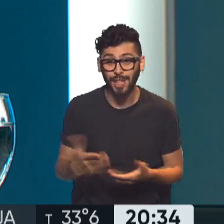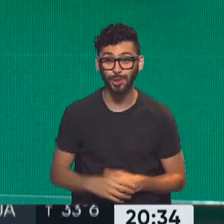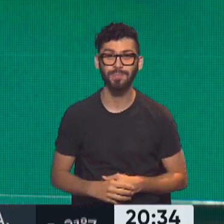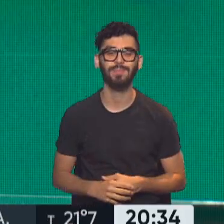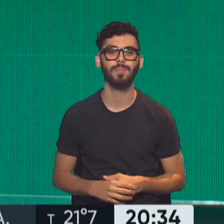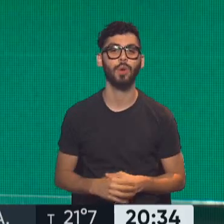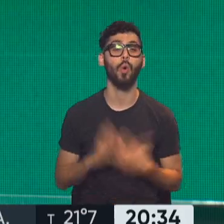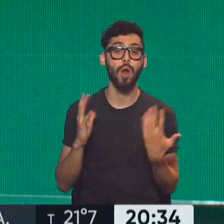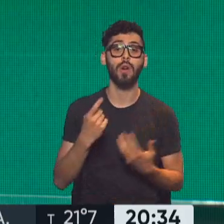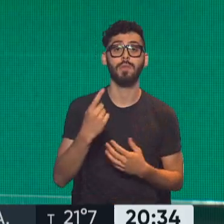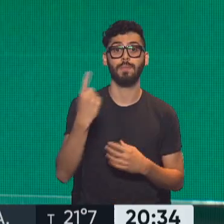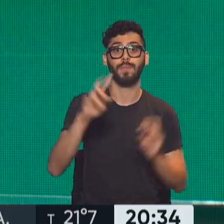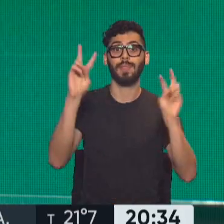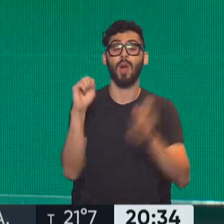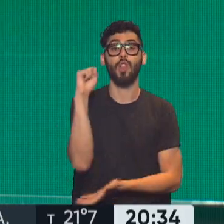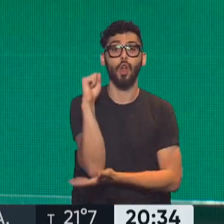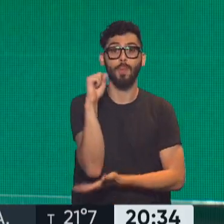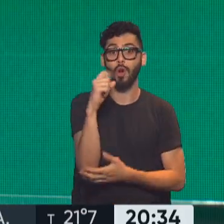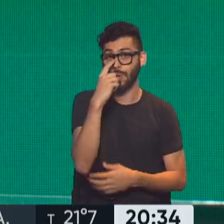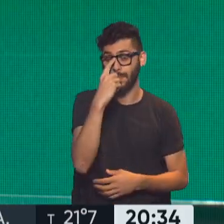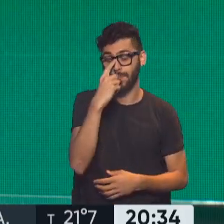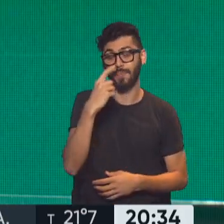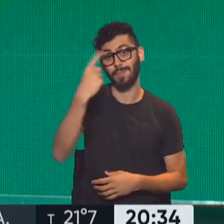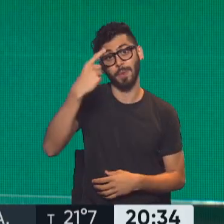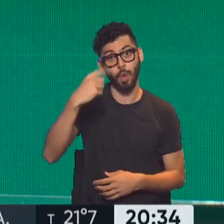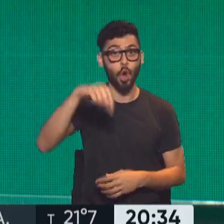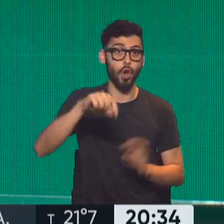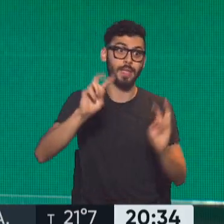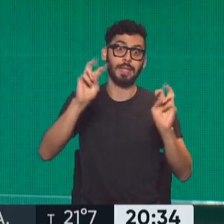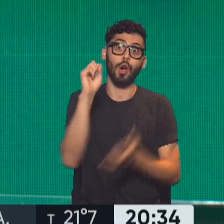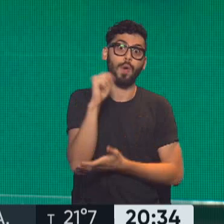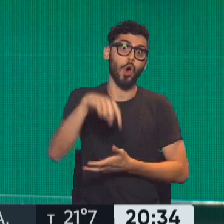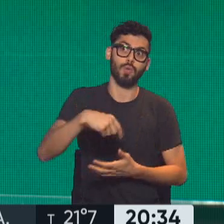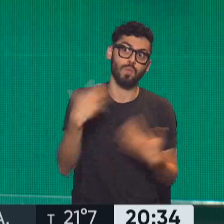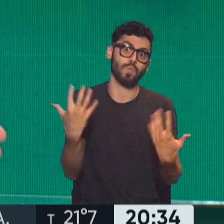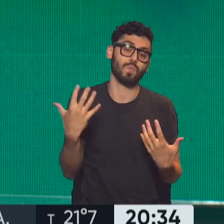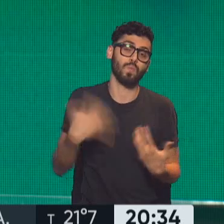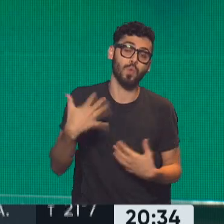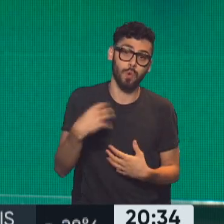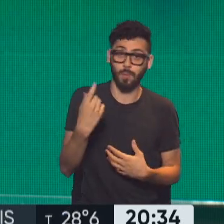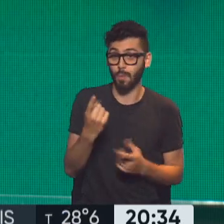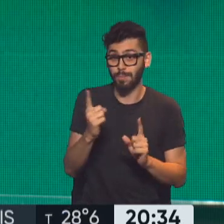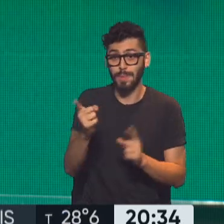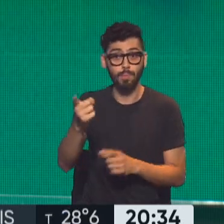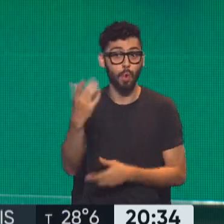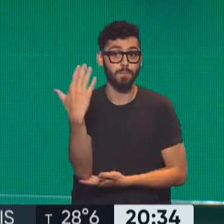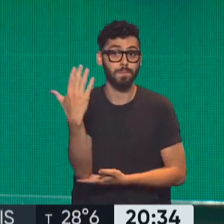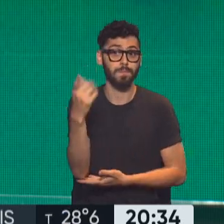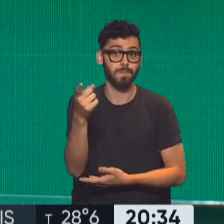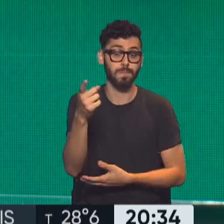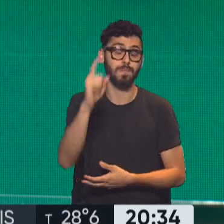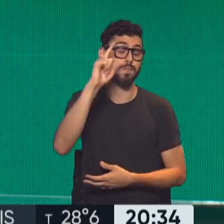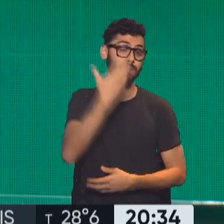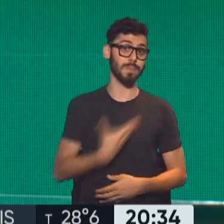Bueno, vamos a empezar con los temas económicos. Hoy ha sido una jornada en materia económica muy importante por varios temas, incluso por lo que acabamos de escuchar recién en boca